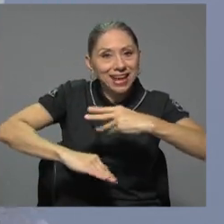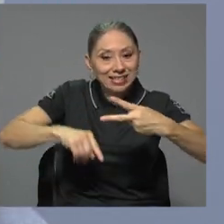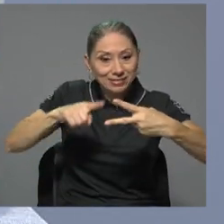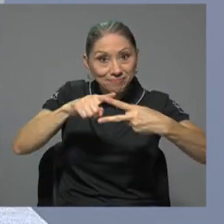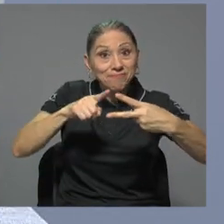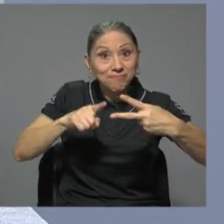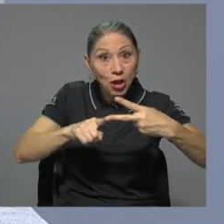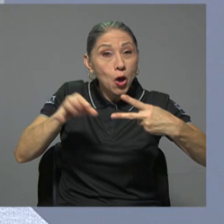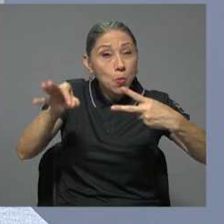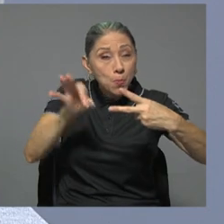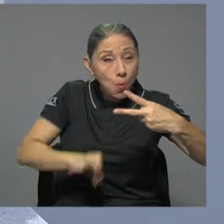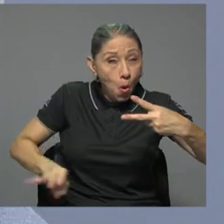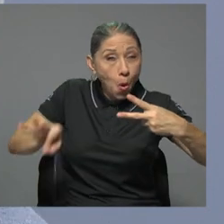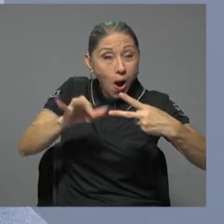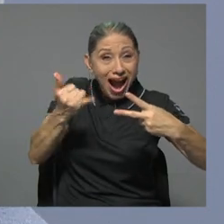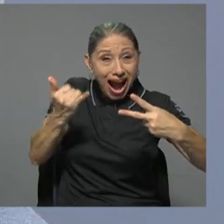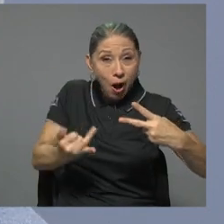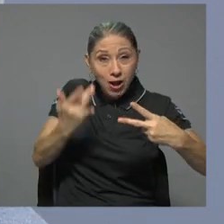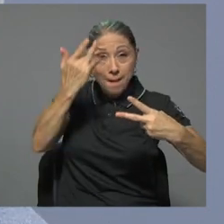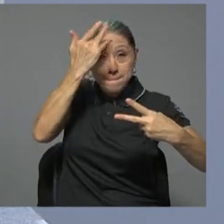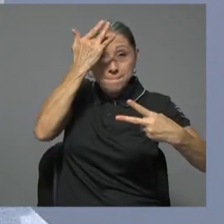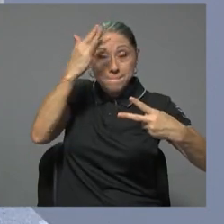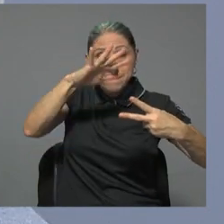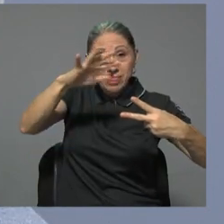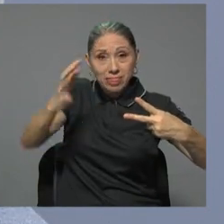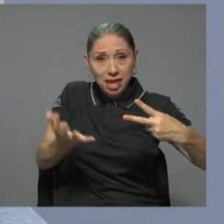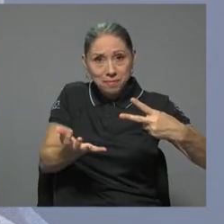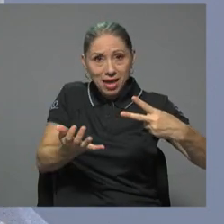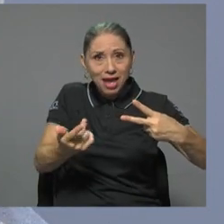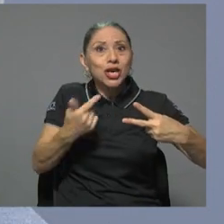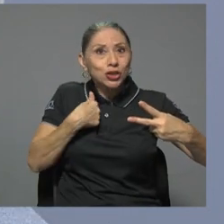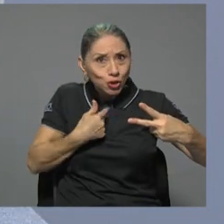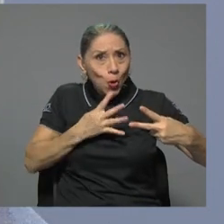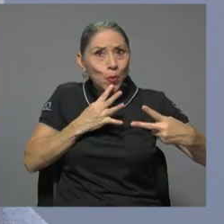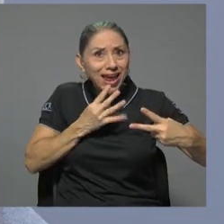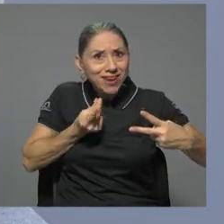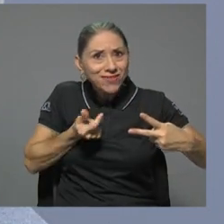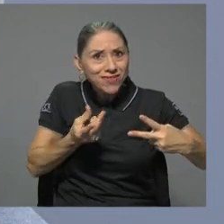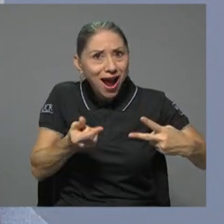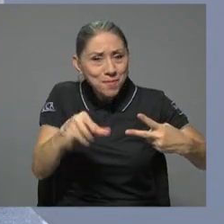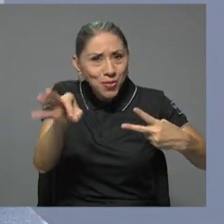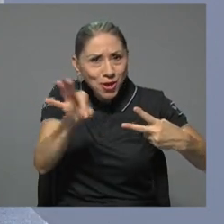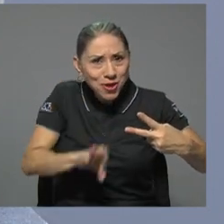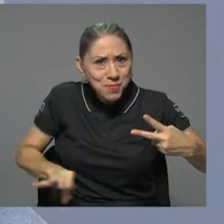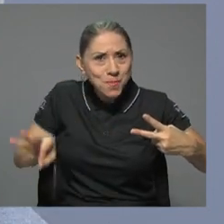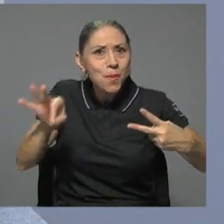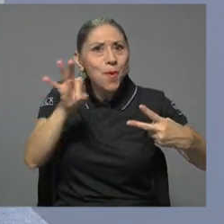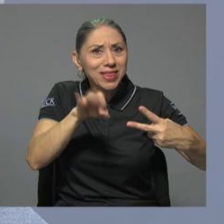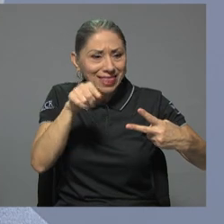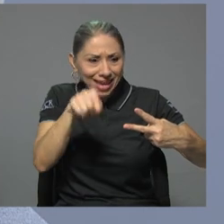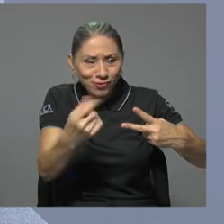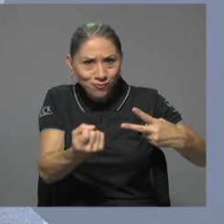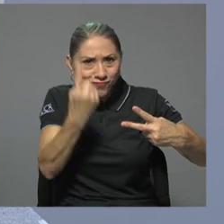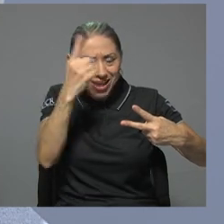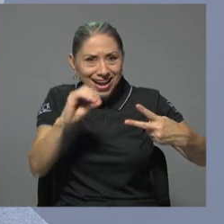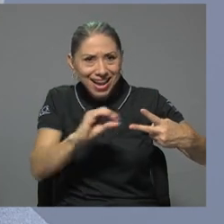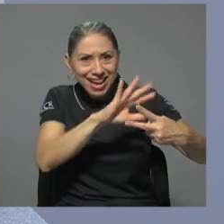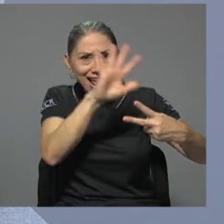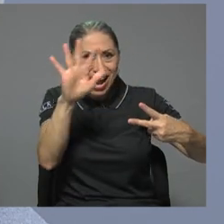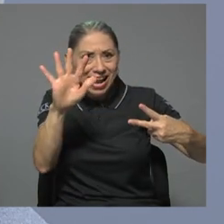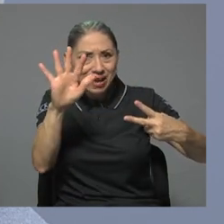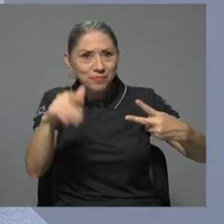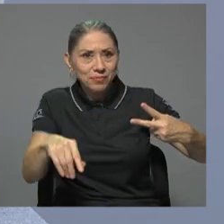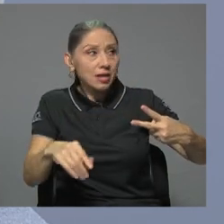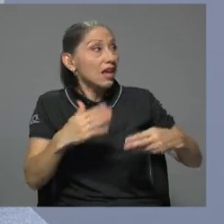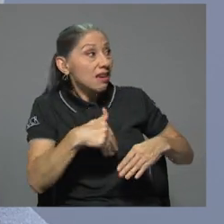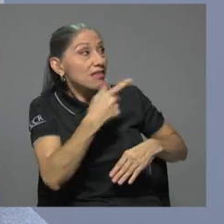ahora en la pandemia voy a ir rápido porque es importante dejar clara esa parte tecnológica y delio debido al oro pero